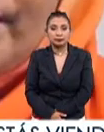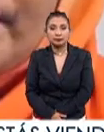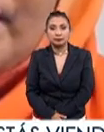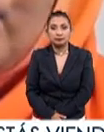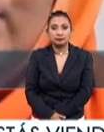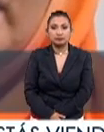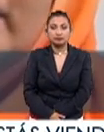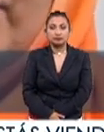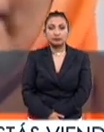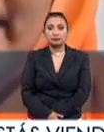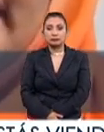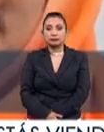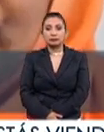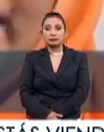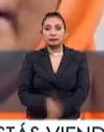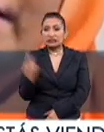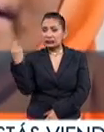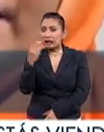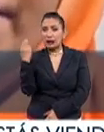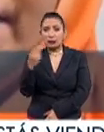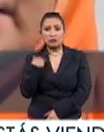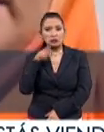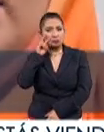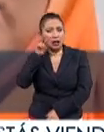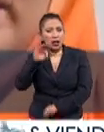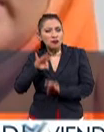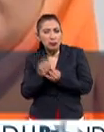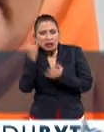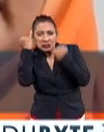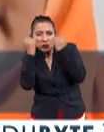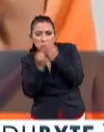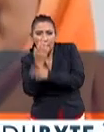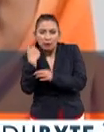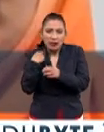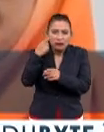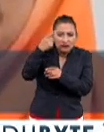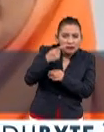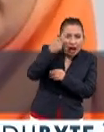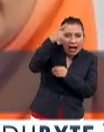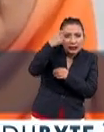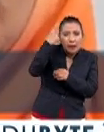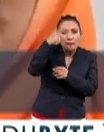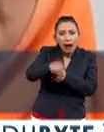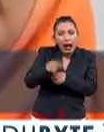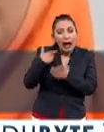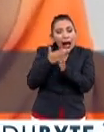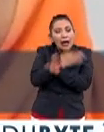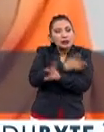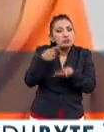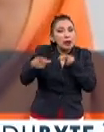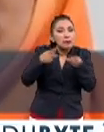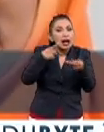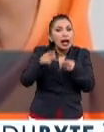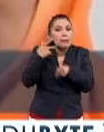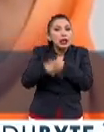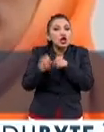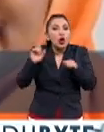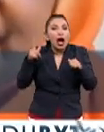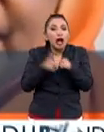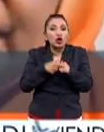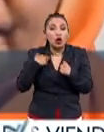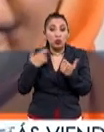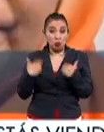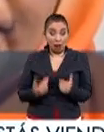negativos. We need to find innovative and flexible ways to anticipate threats, whether they are human-made